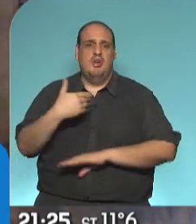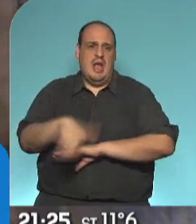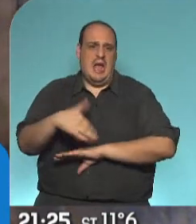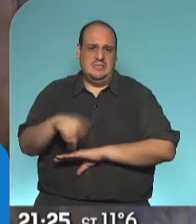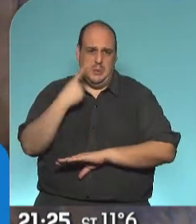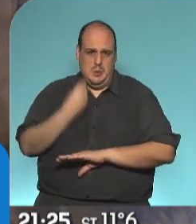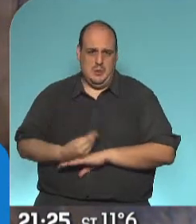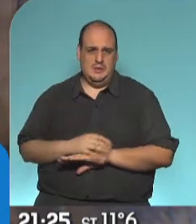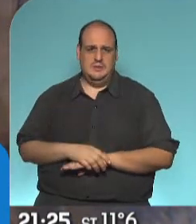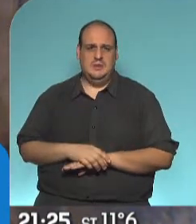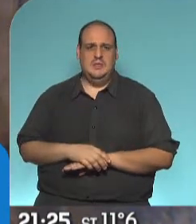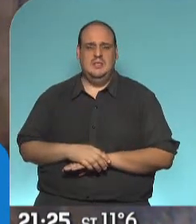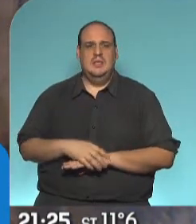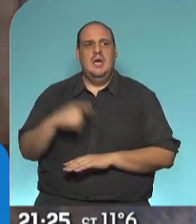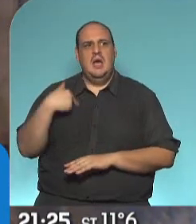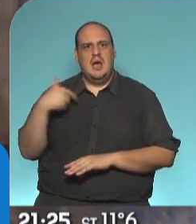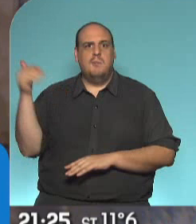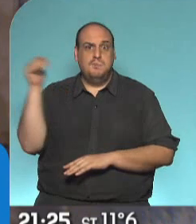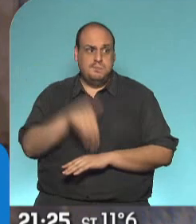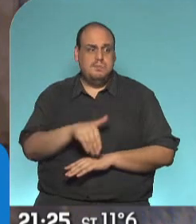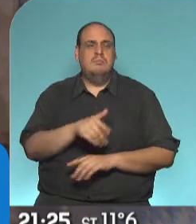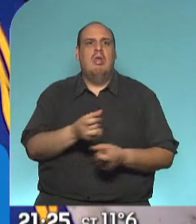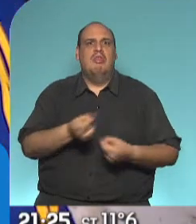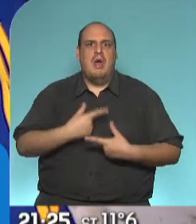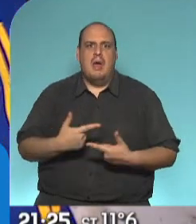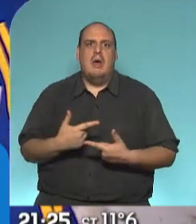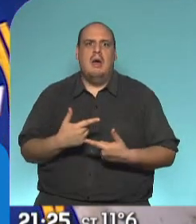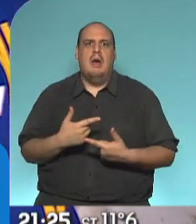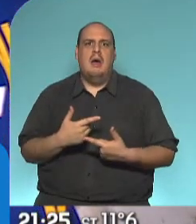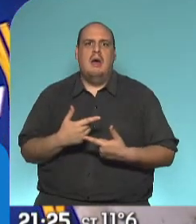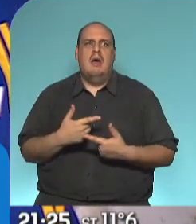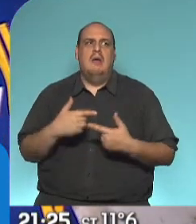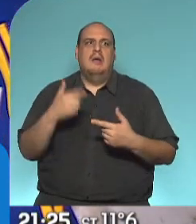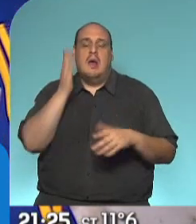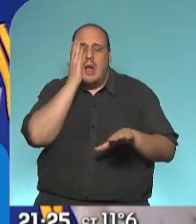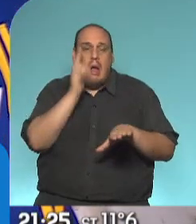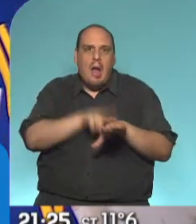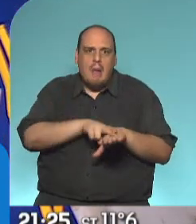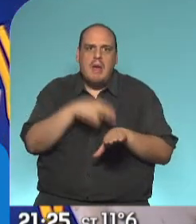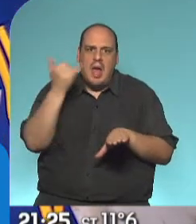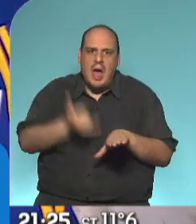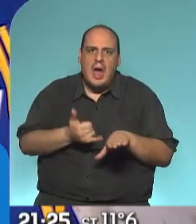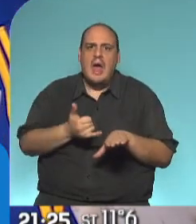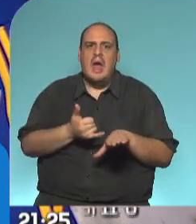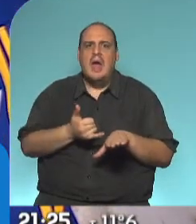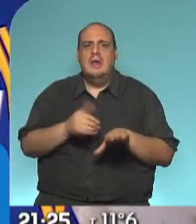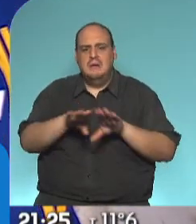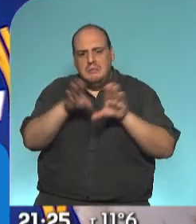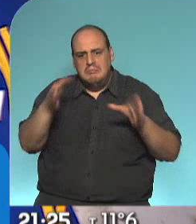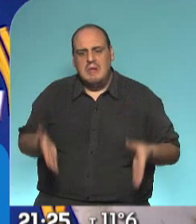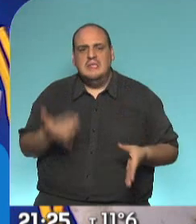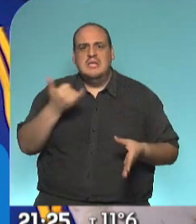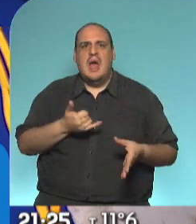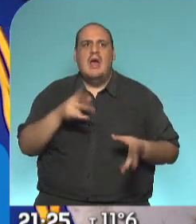también. Por ahí acá Viento de Libertad me dio la oportunidad de poder volver a tener mi cama, de poder volver a tener mi mesa para